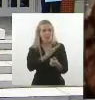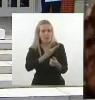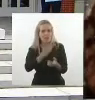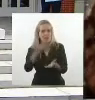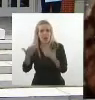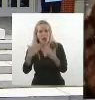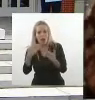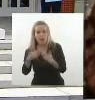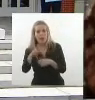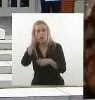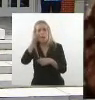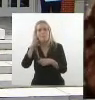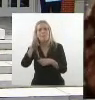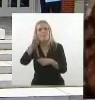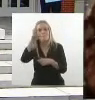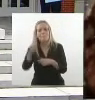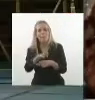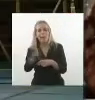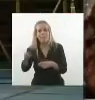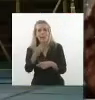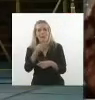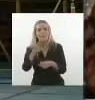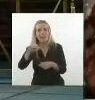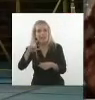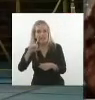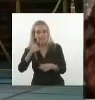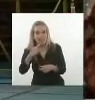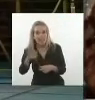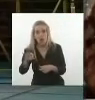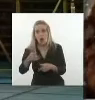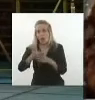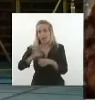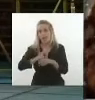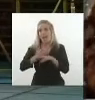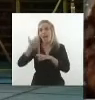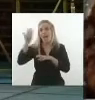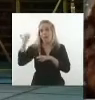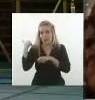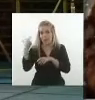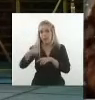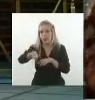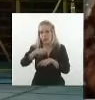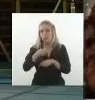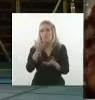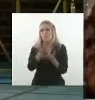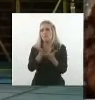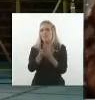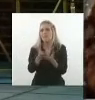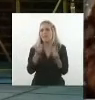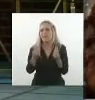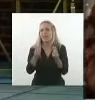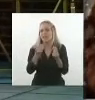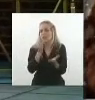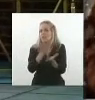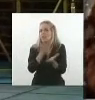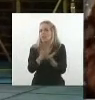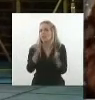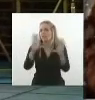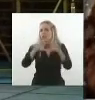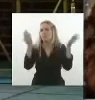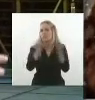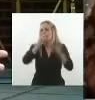financiero representaba a mauricio macri mundial para que lo veamos a ese nivel mira que hemos tenido